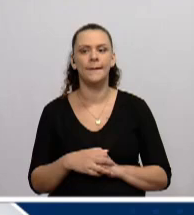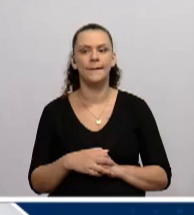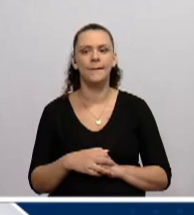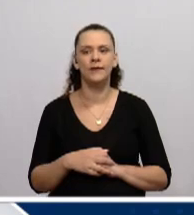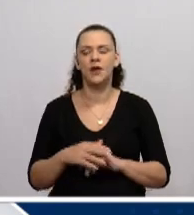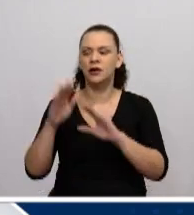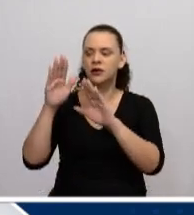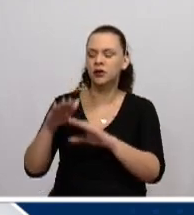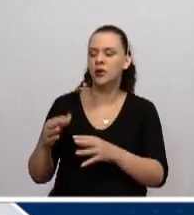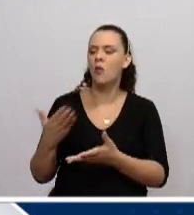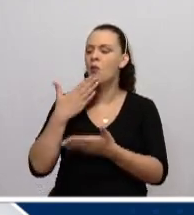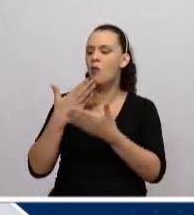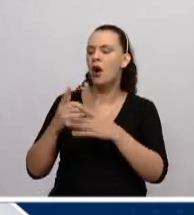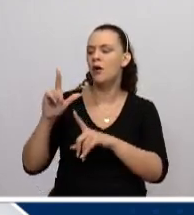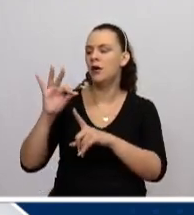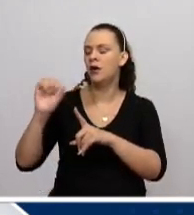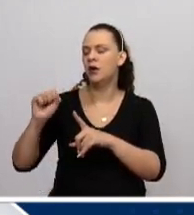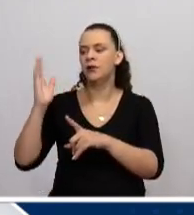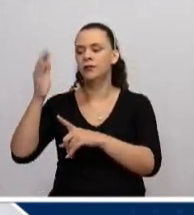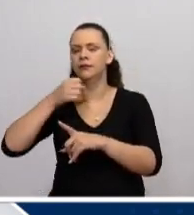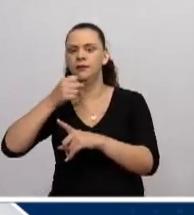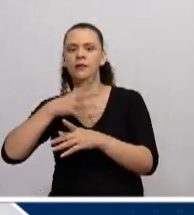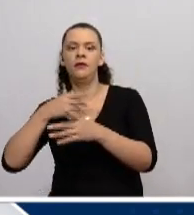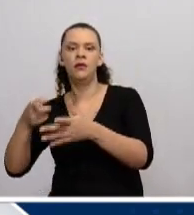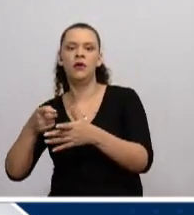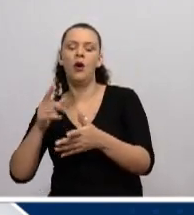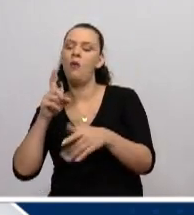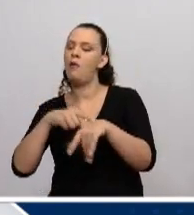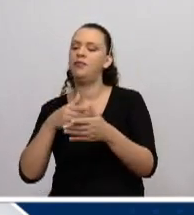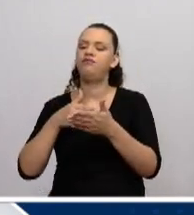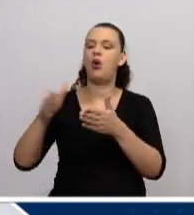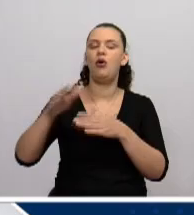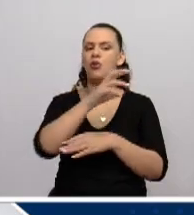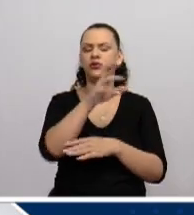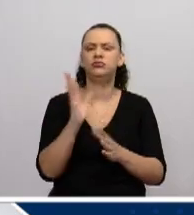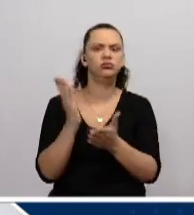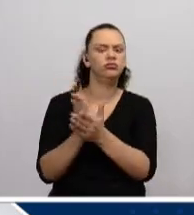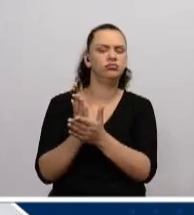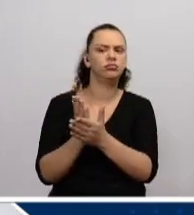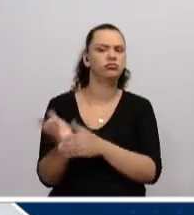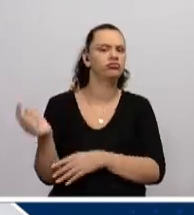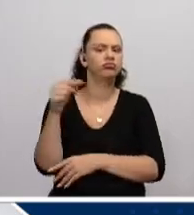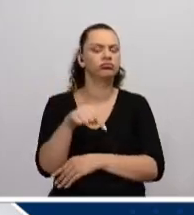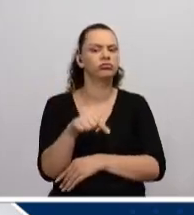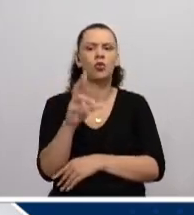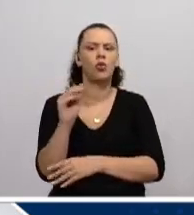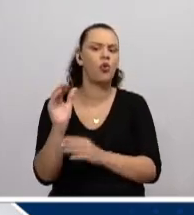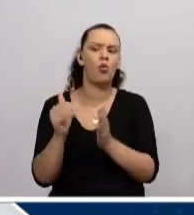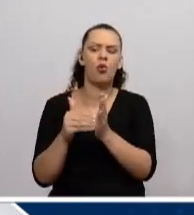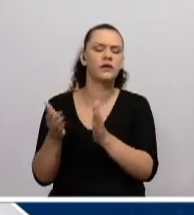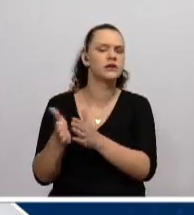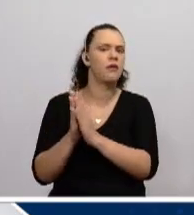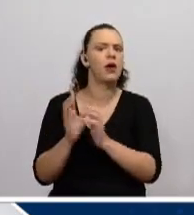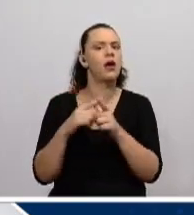endiosado ensalzado por Luis Fernando Suárez en conferencias de prensa Pum de un sopetón lo sacó de la selección y y no lo volví a llamar